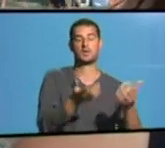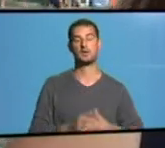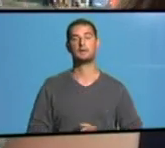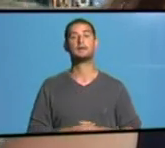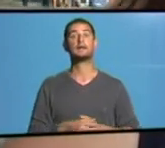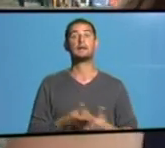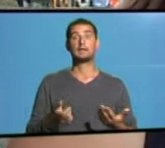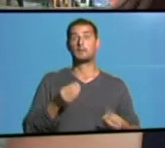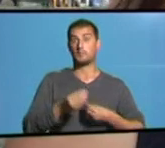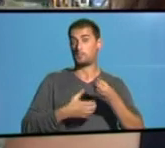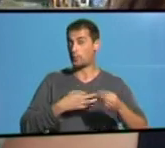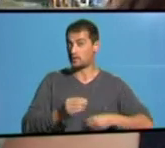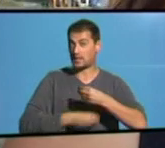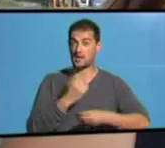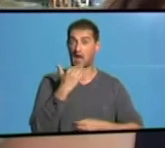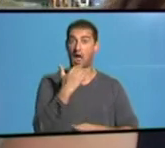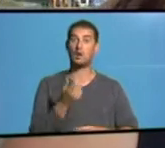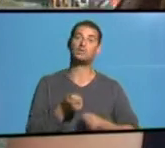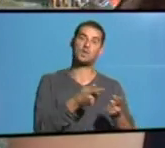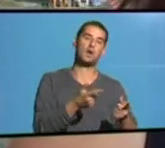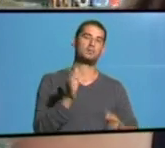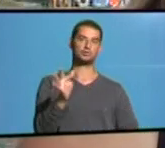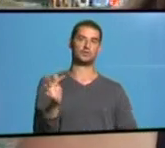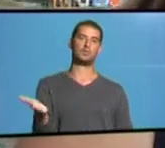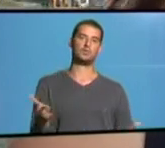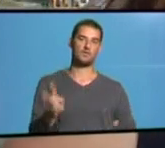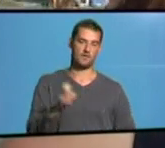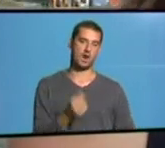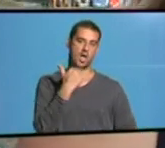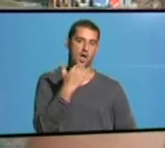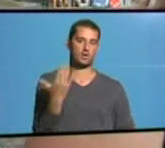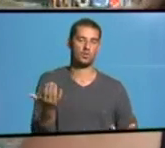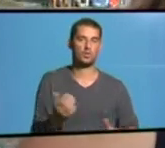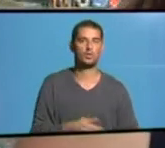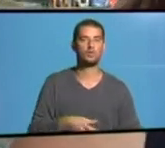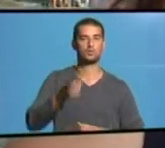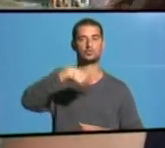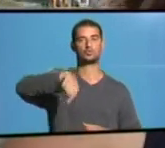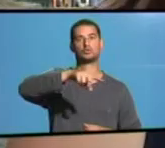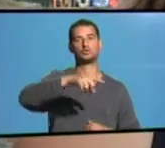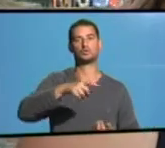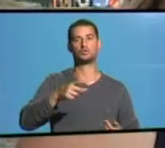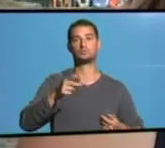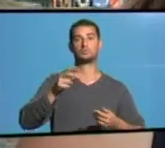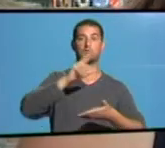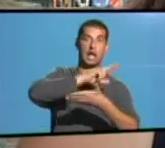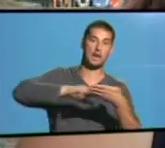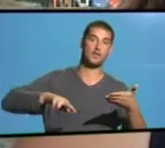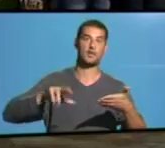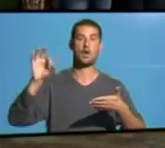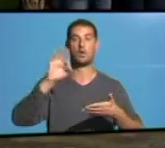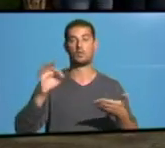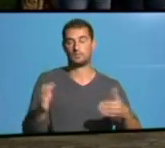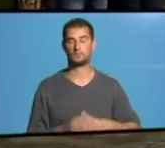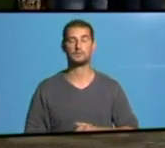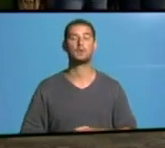si se puede hacer algo, pues que sirva para algo, ¿no? Todo lo que nos movemos por Galicia o por donde